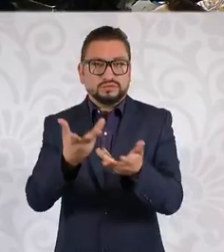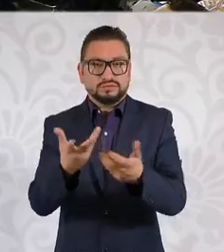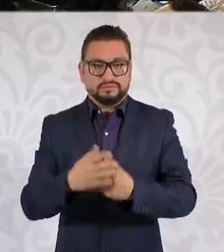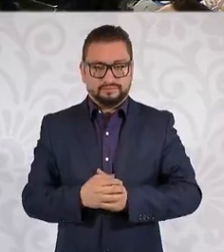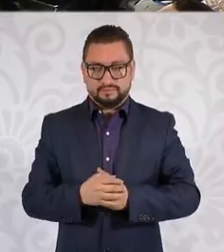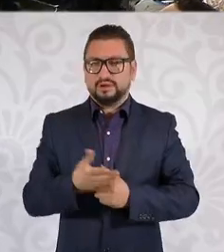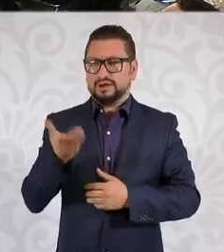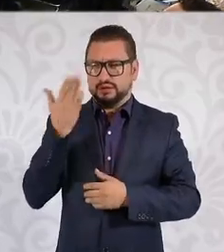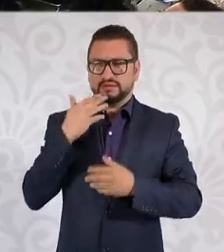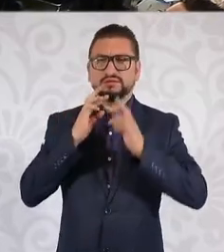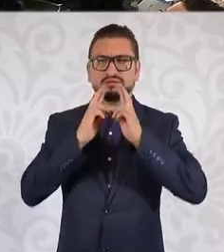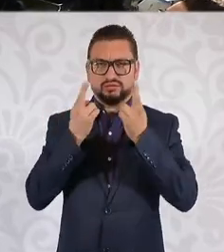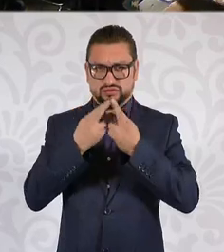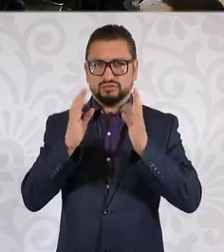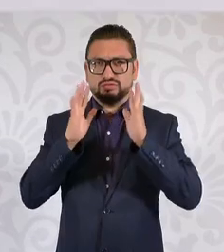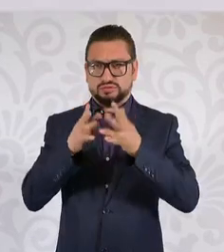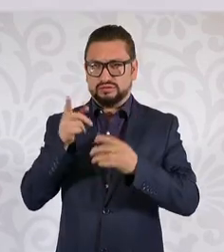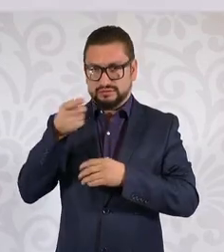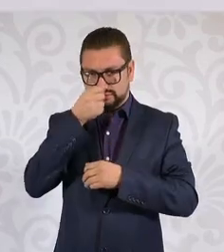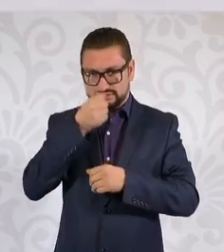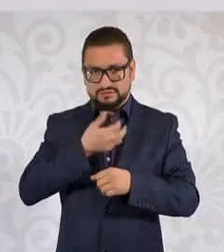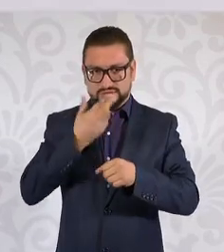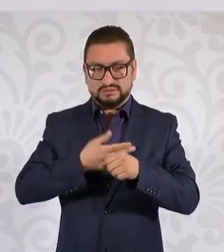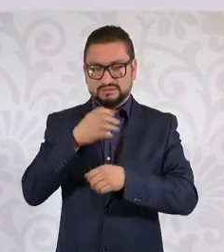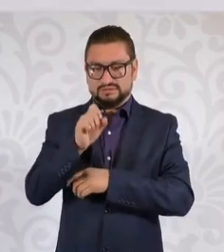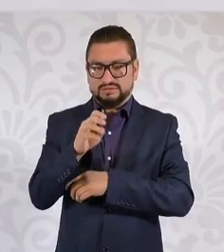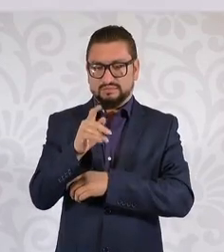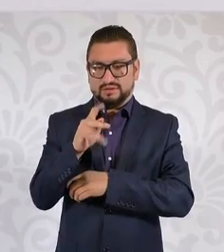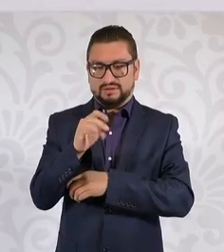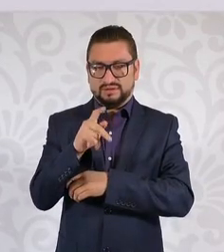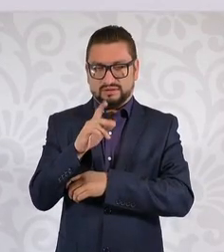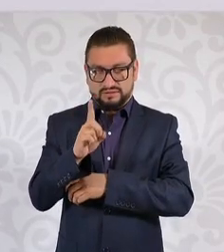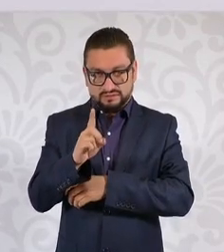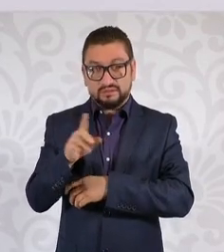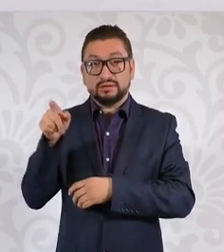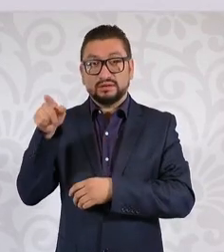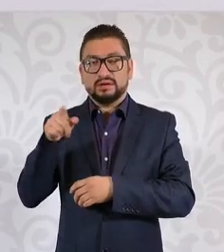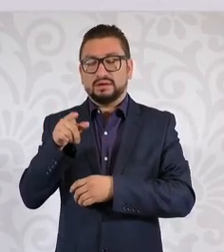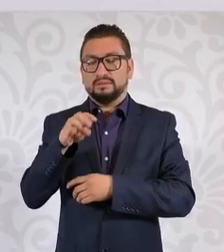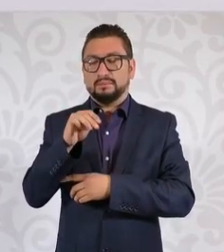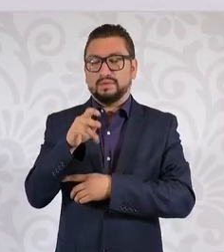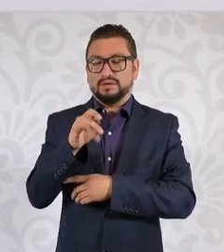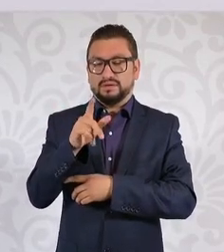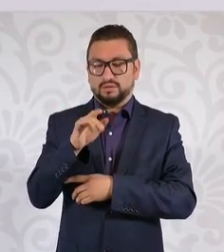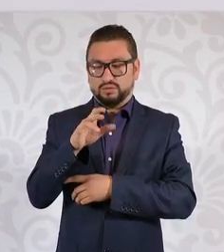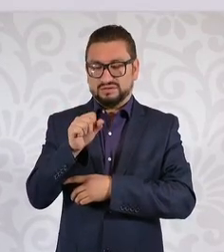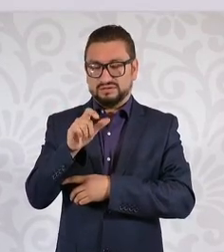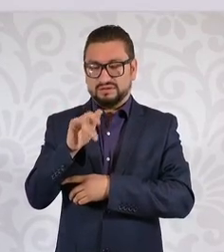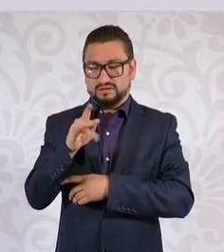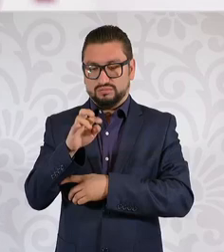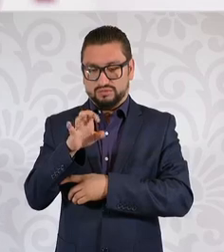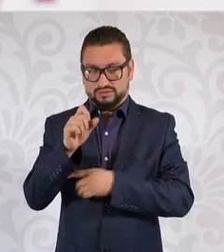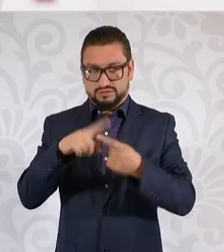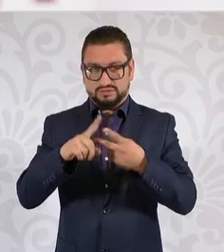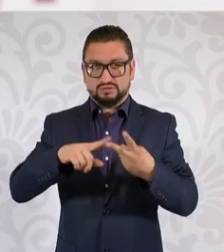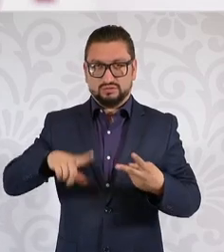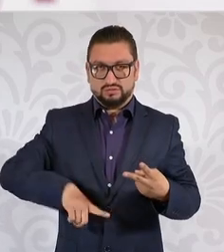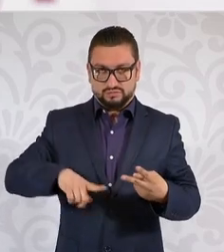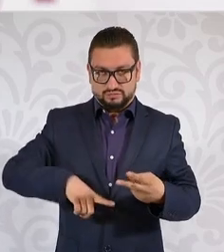una reunión con la entonces secretaria Semarnat, María Luisa Albores, el gobernador de